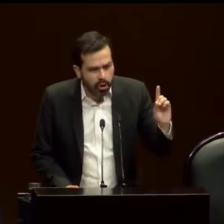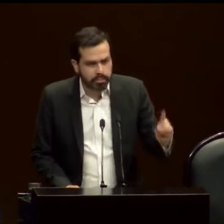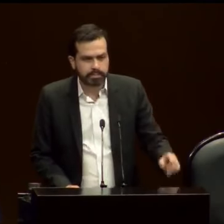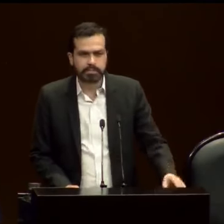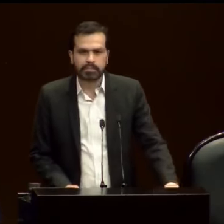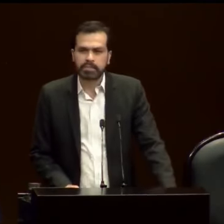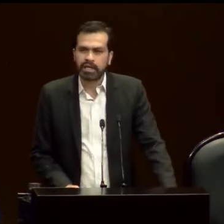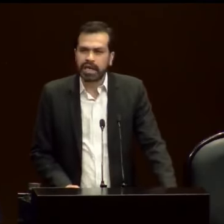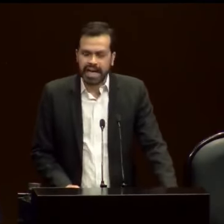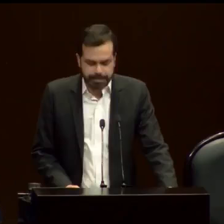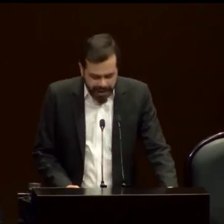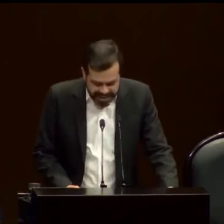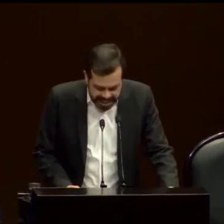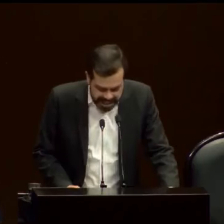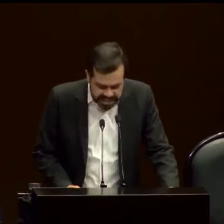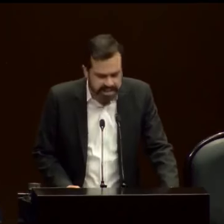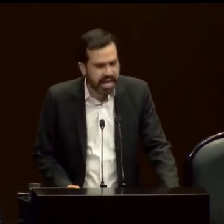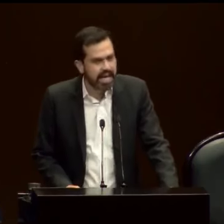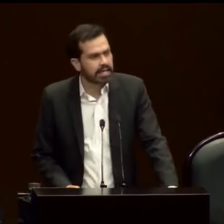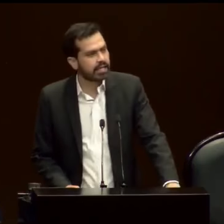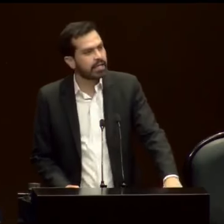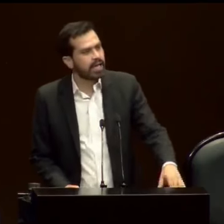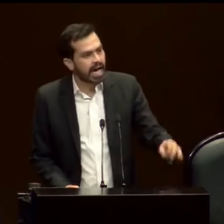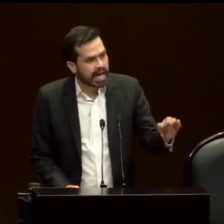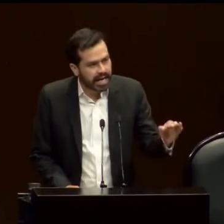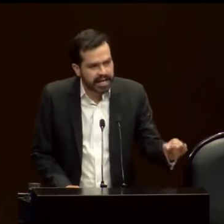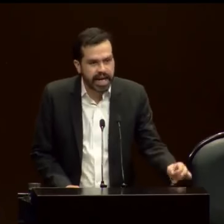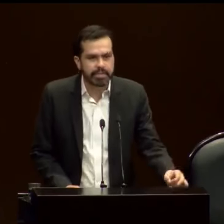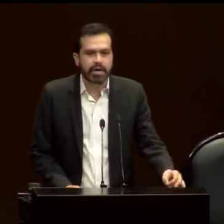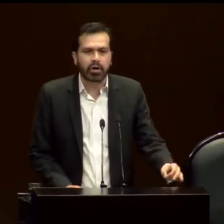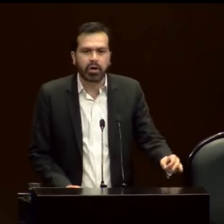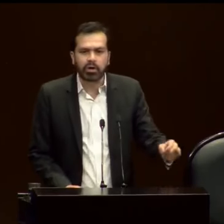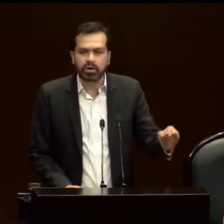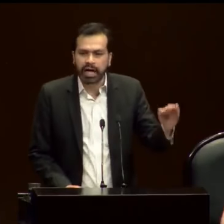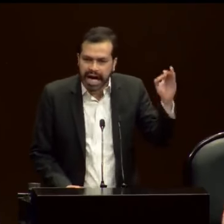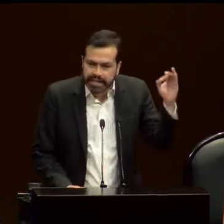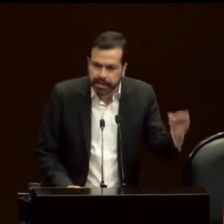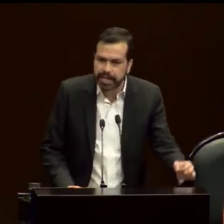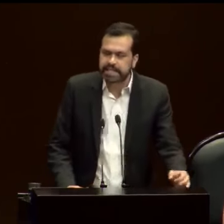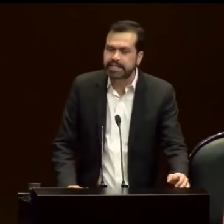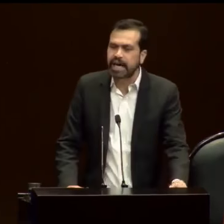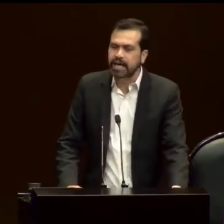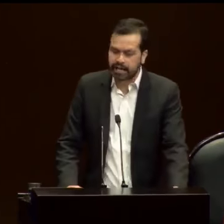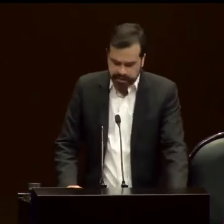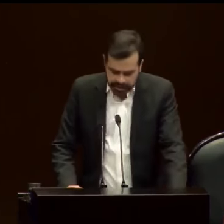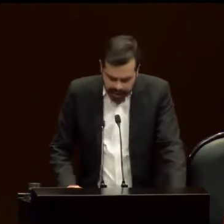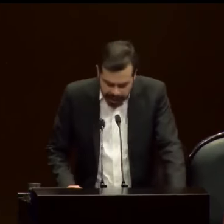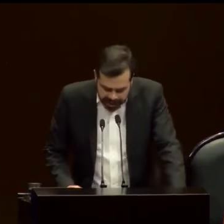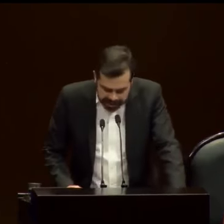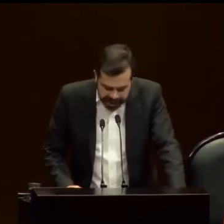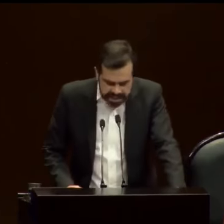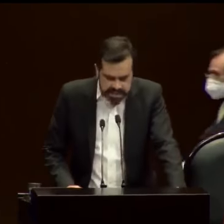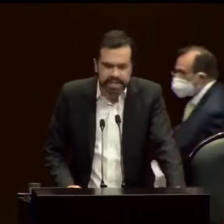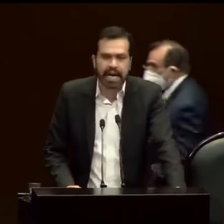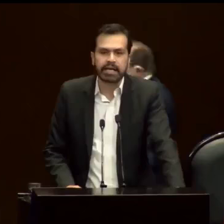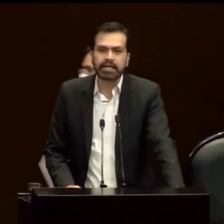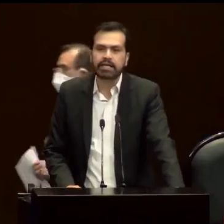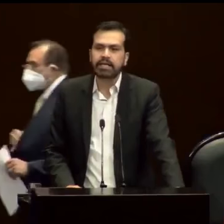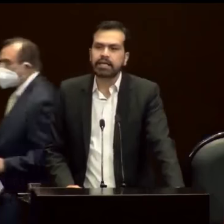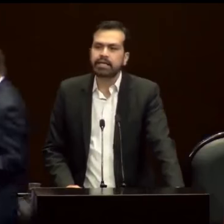No hubo especialista, académico, activista,